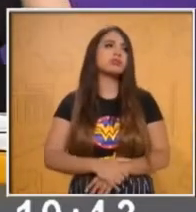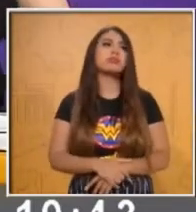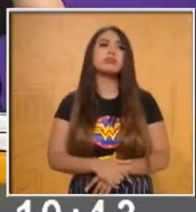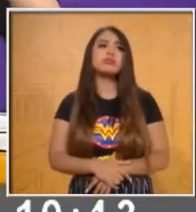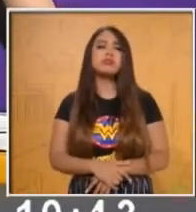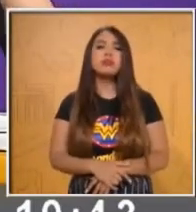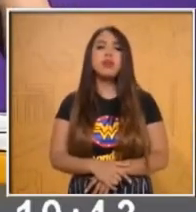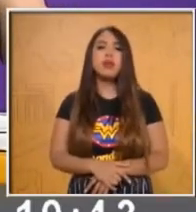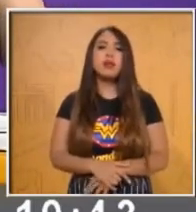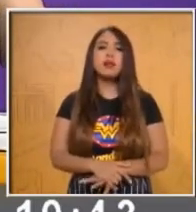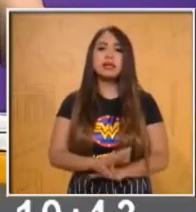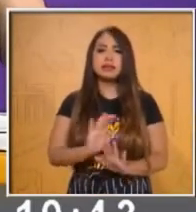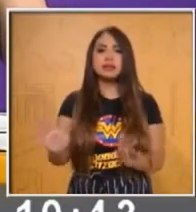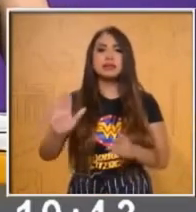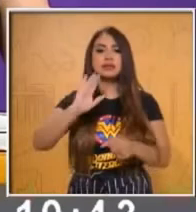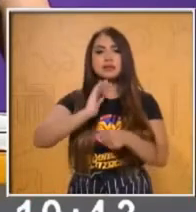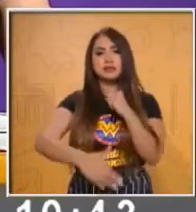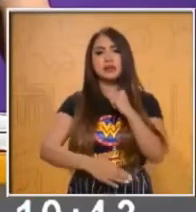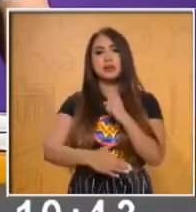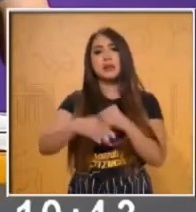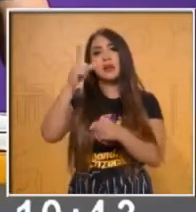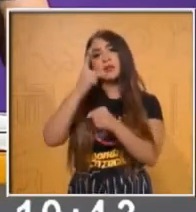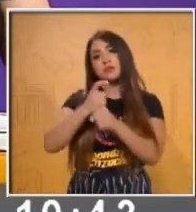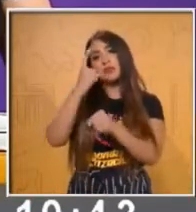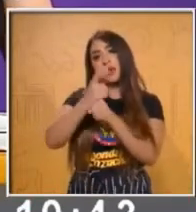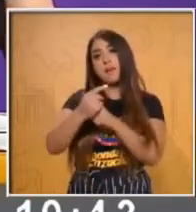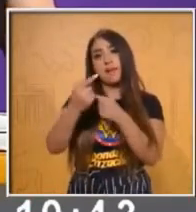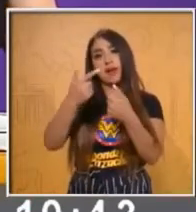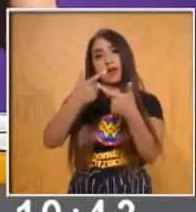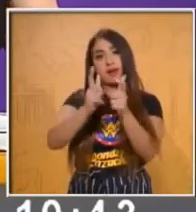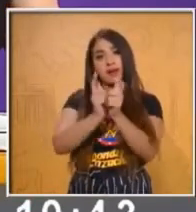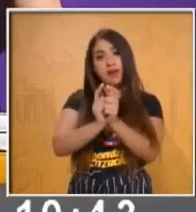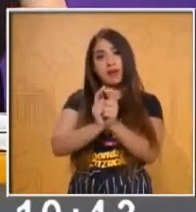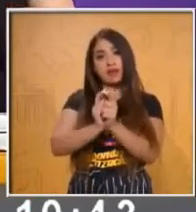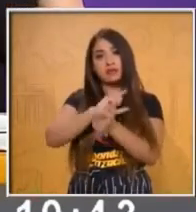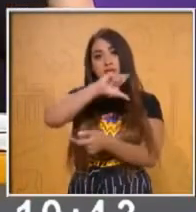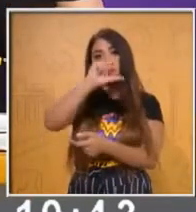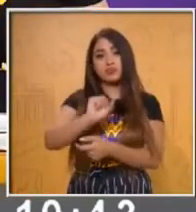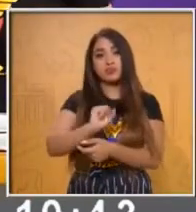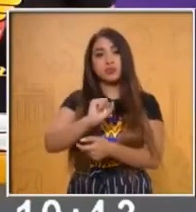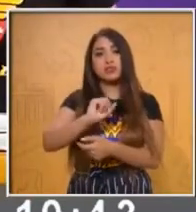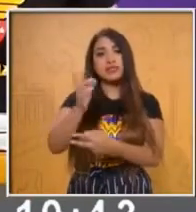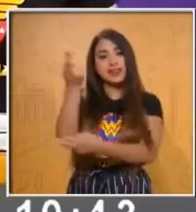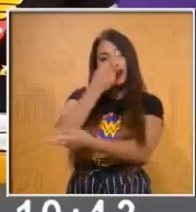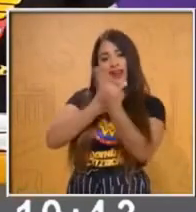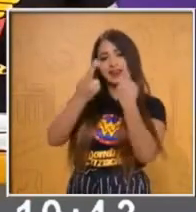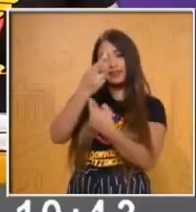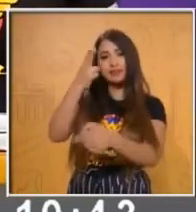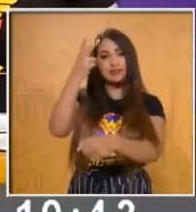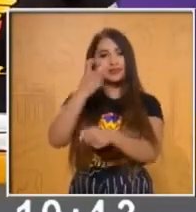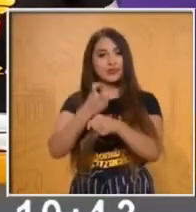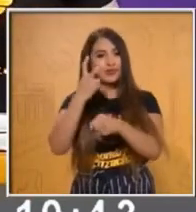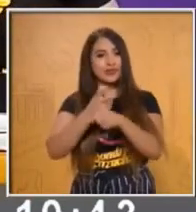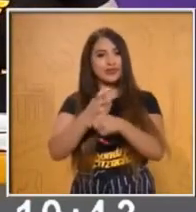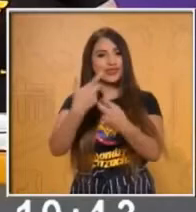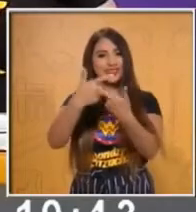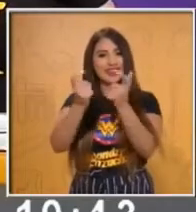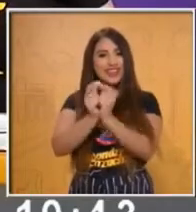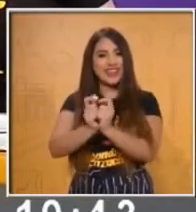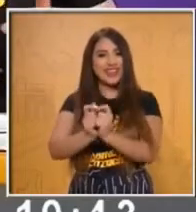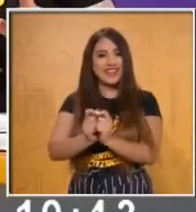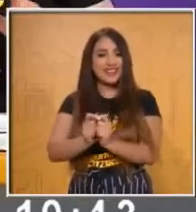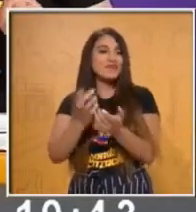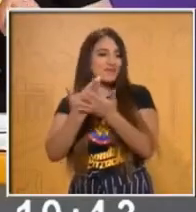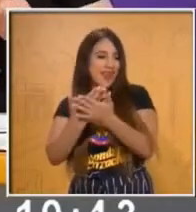esto terminamos lo que es primer grado. Para después del corte regresamos con segundo grado. Así que vamos a un